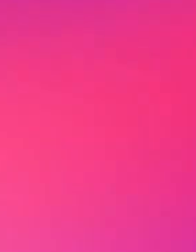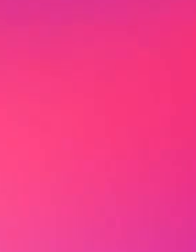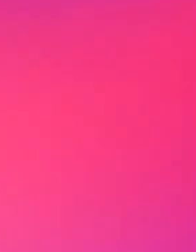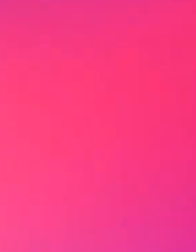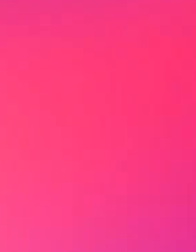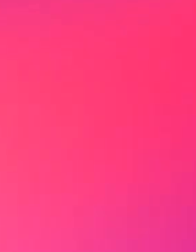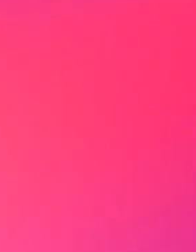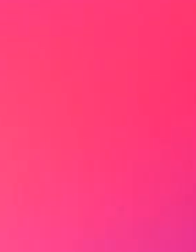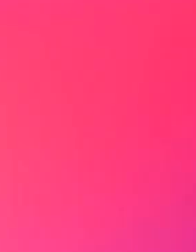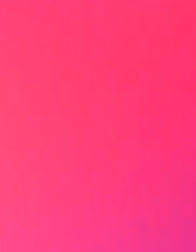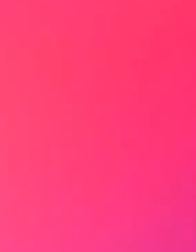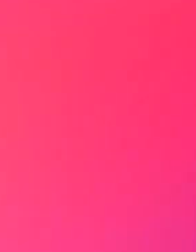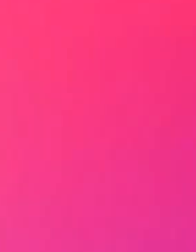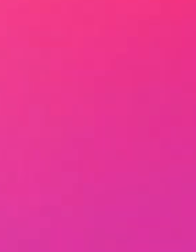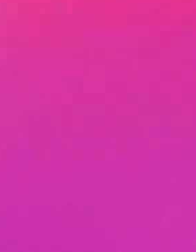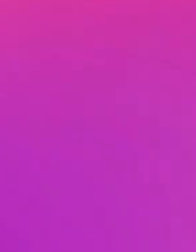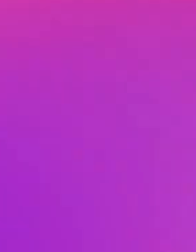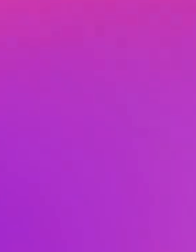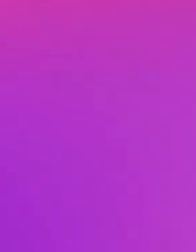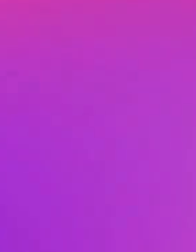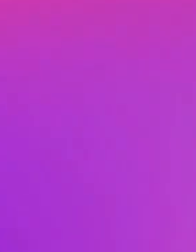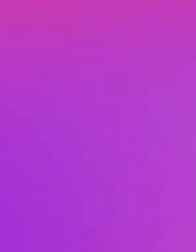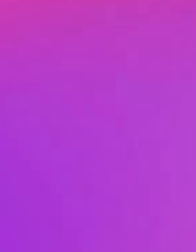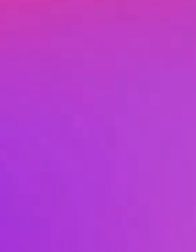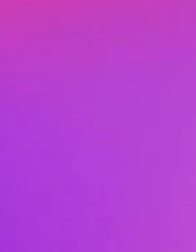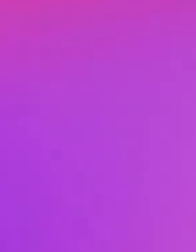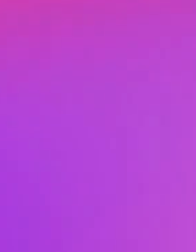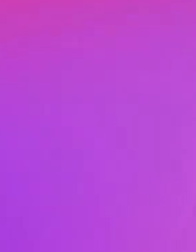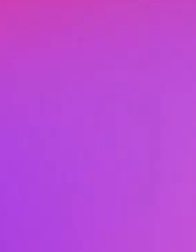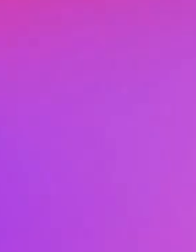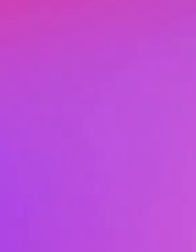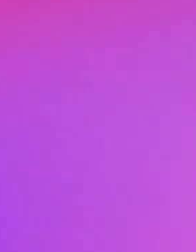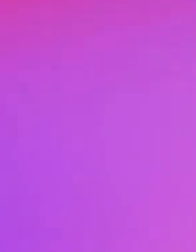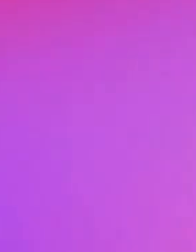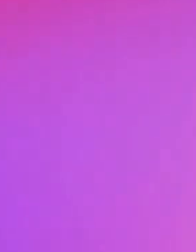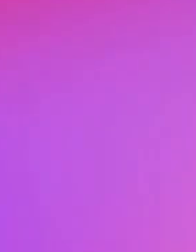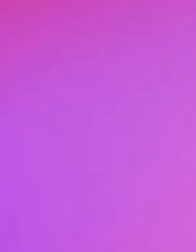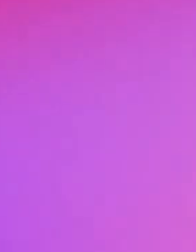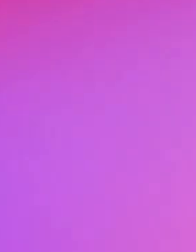conalitec.cep.gob.mx. Y recuerda que también cuentas con el sitio